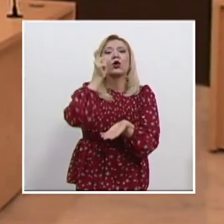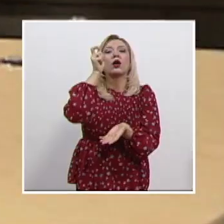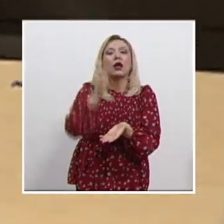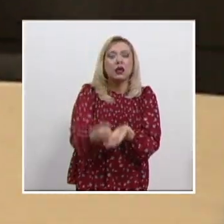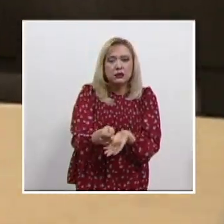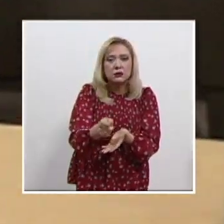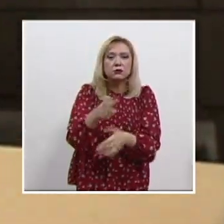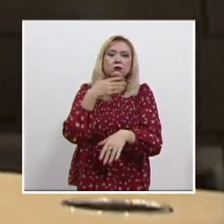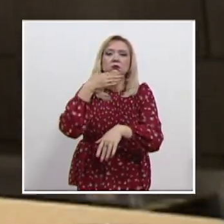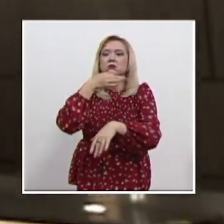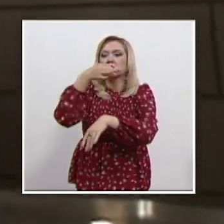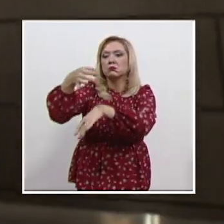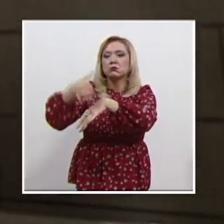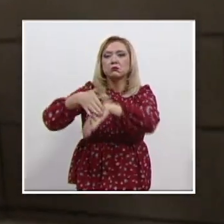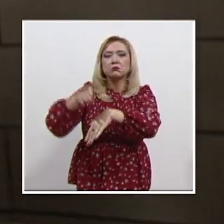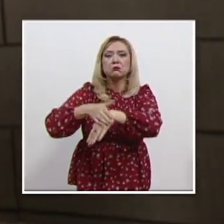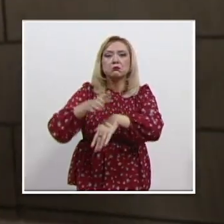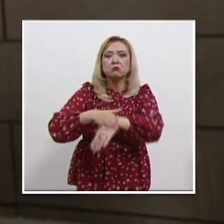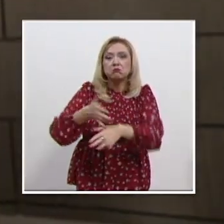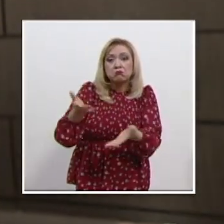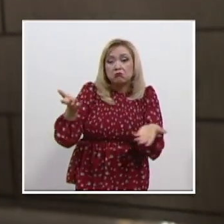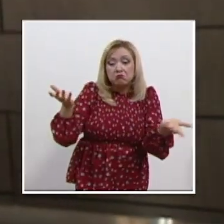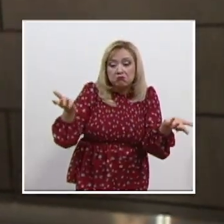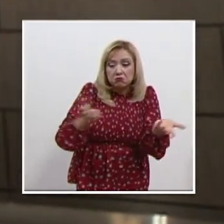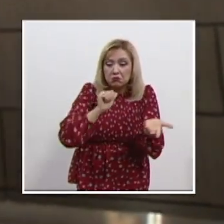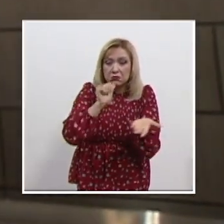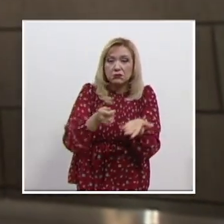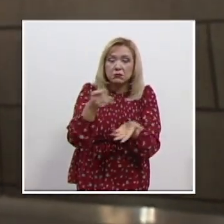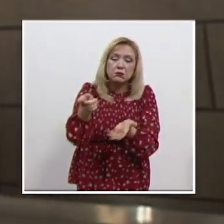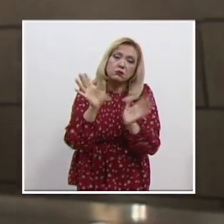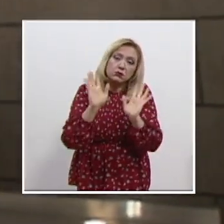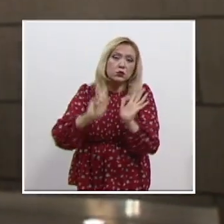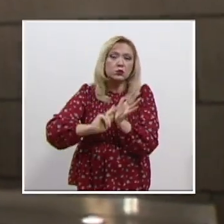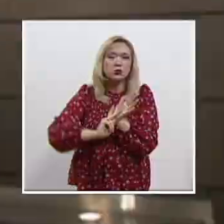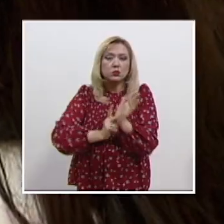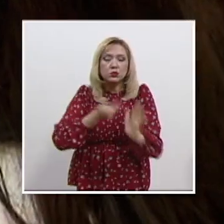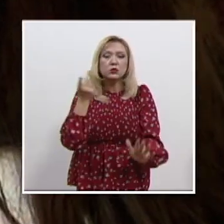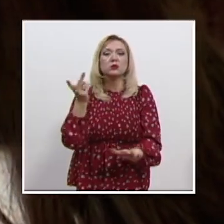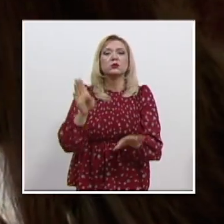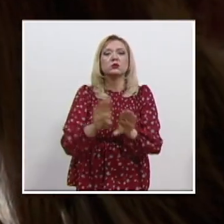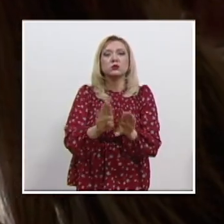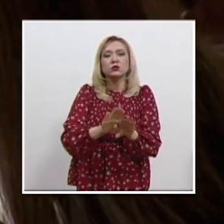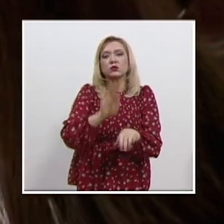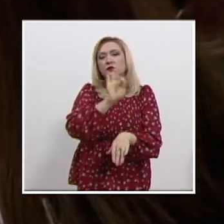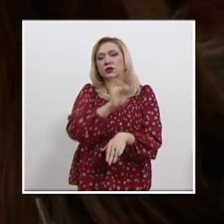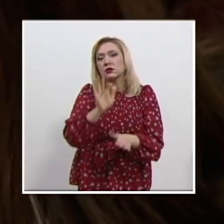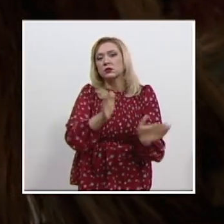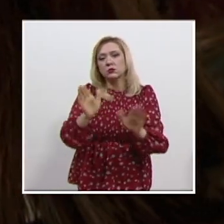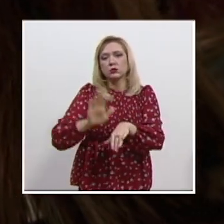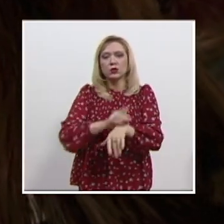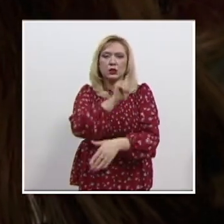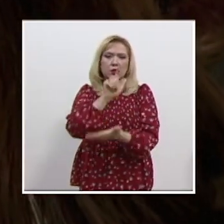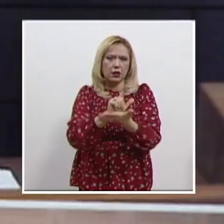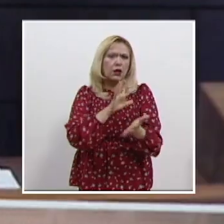efectos la notificación controvertida con el fin de que se vuelva a realizar conforme a lo previsto en la ley